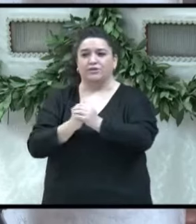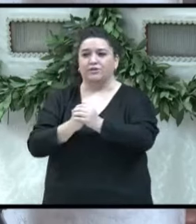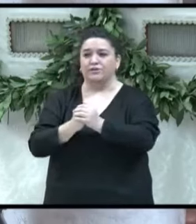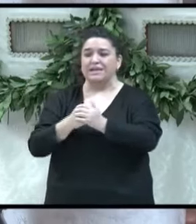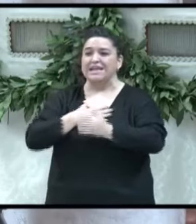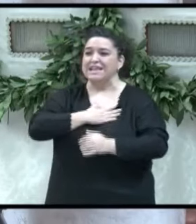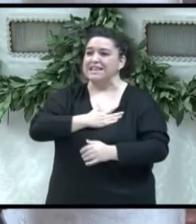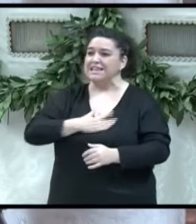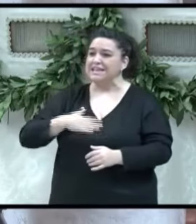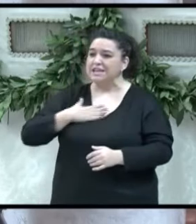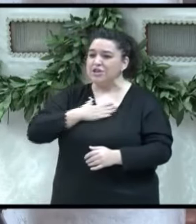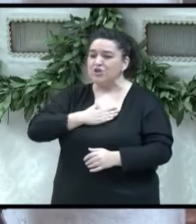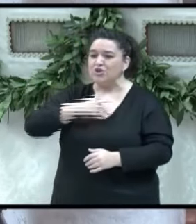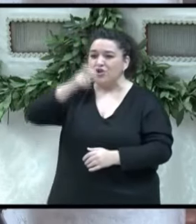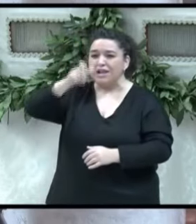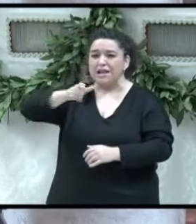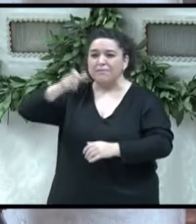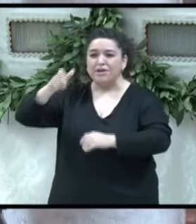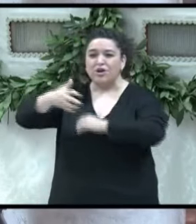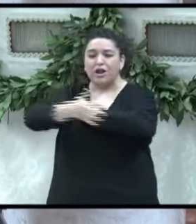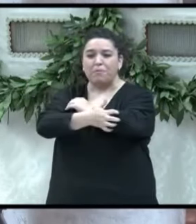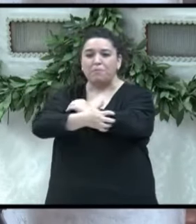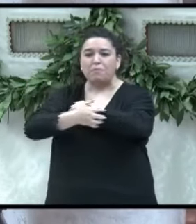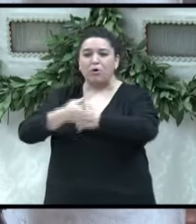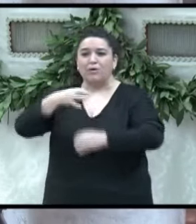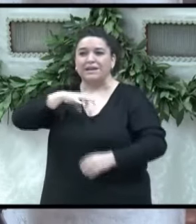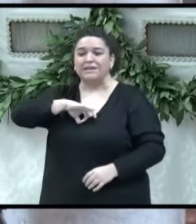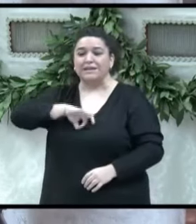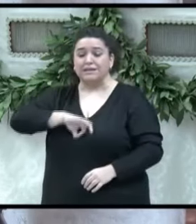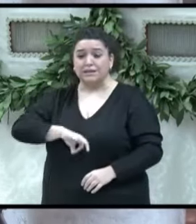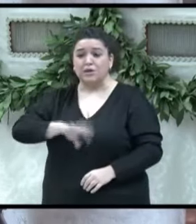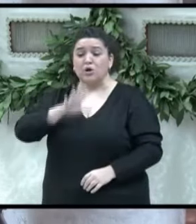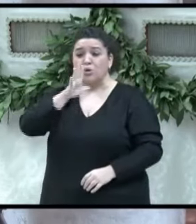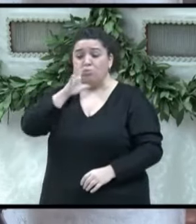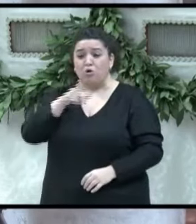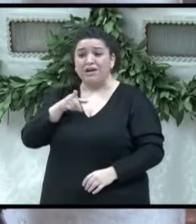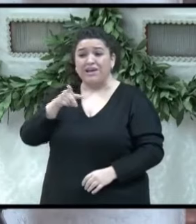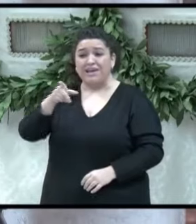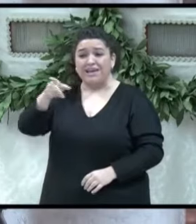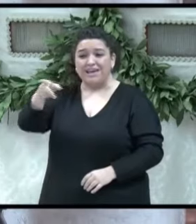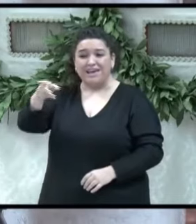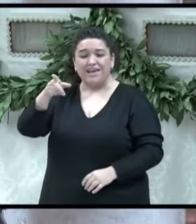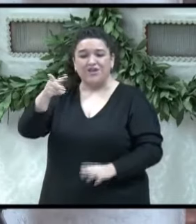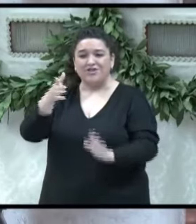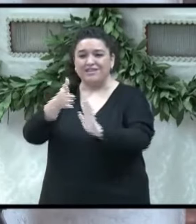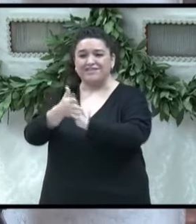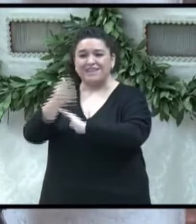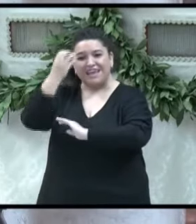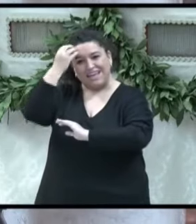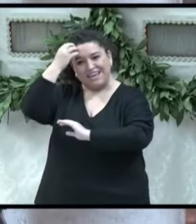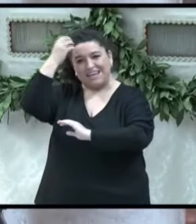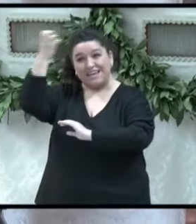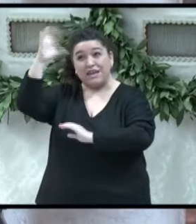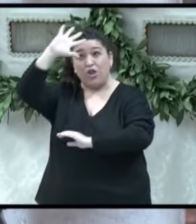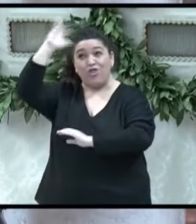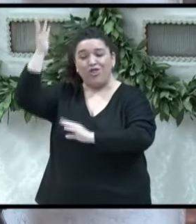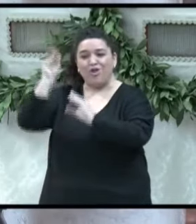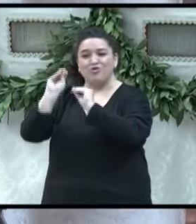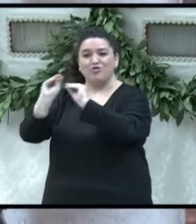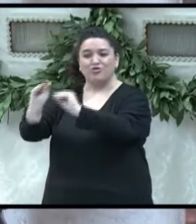dichosos los pobres en el espíritu porque de ellos es el reino de los